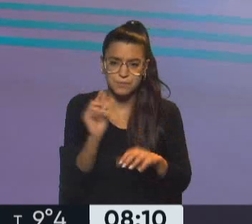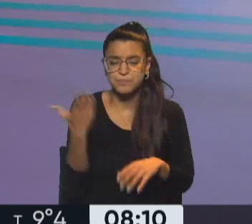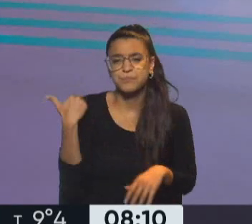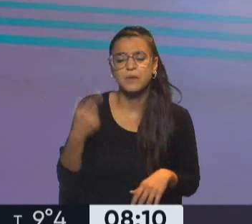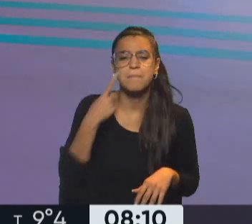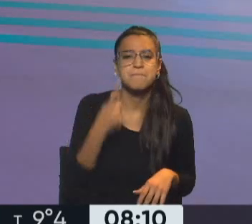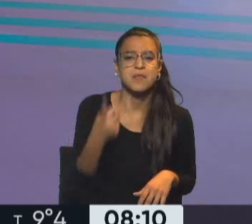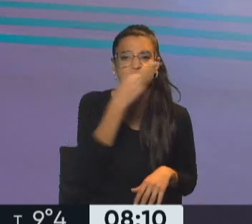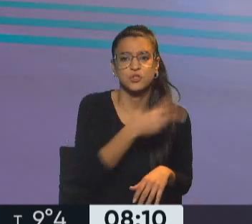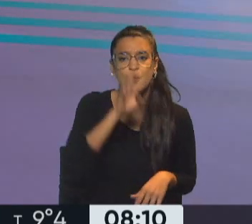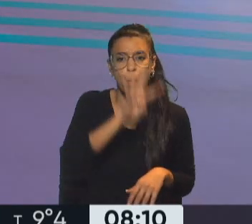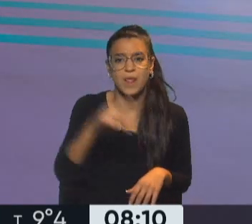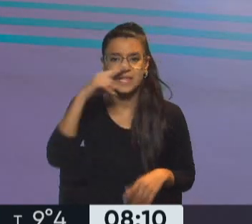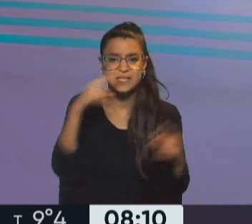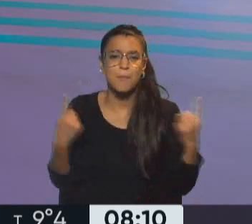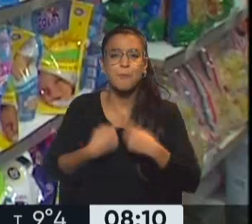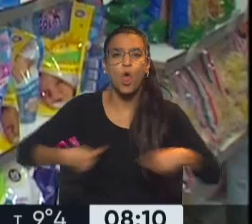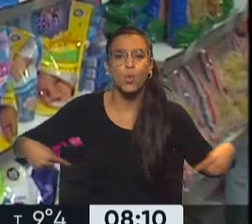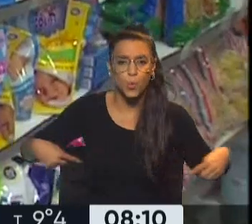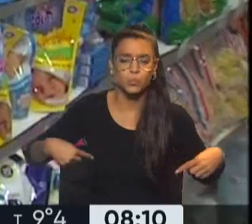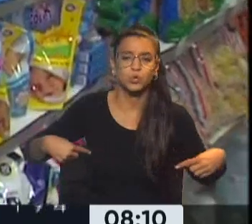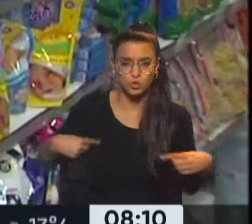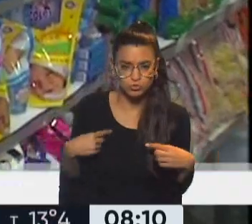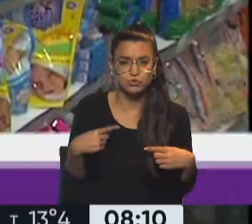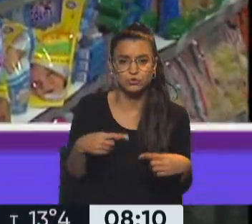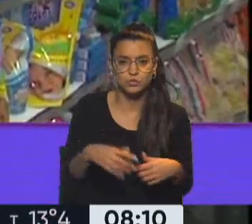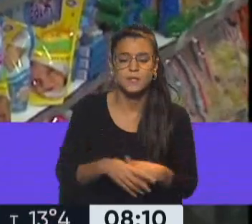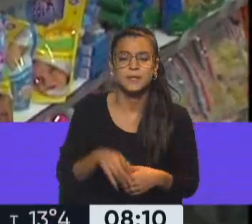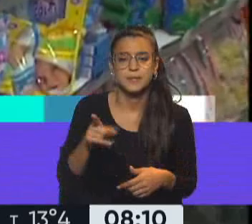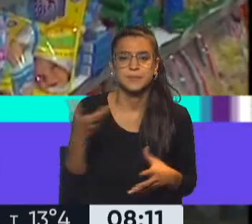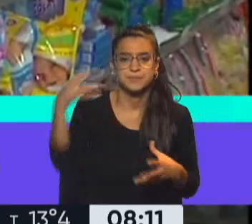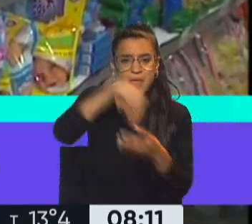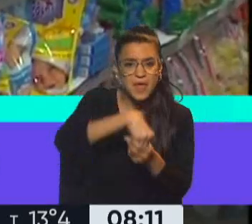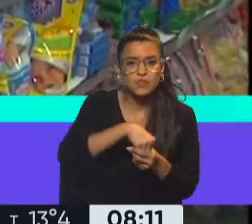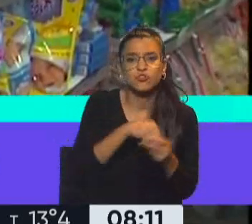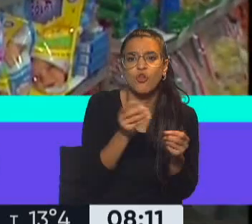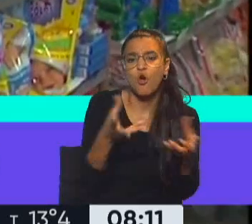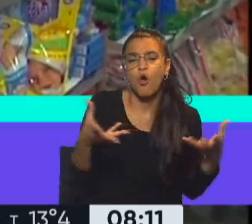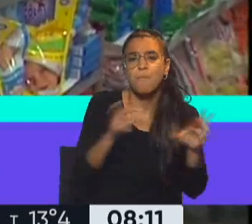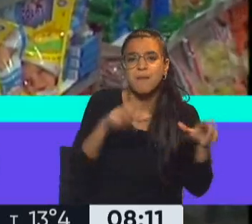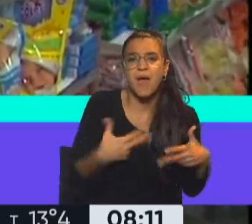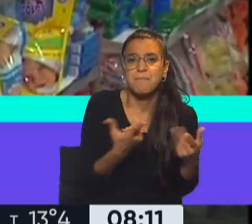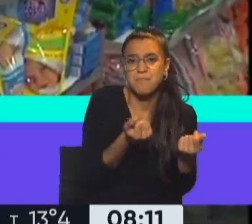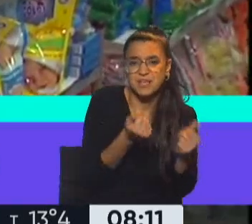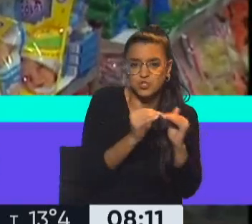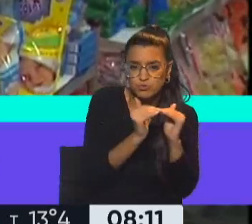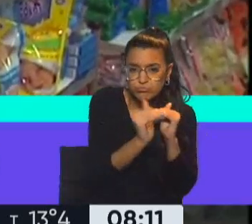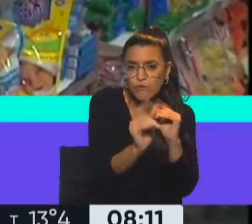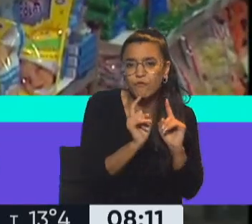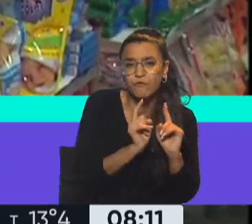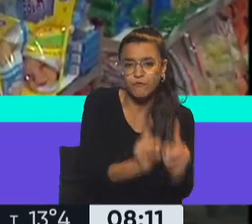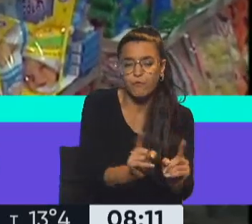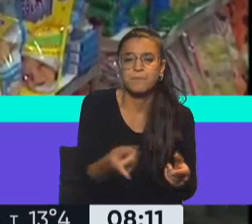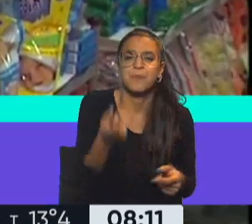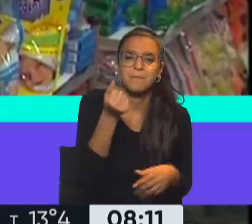2.247 serán los productos los artículos que estarán contenidos en este nuevo precioso congelados que recordemos